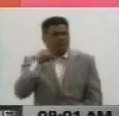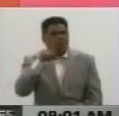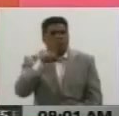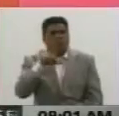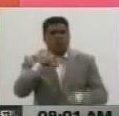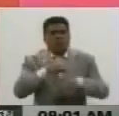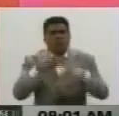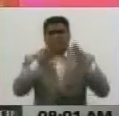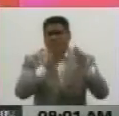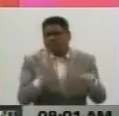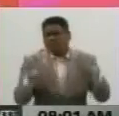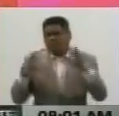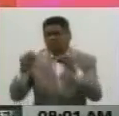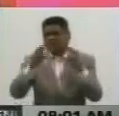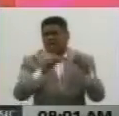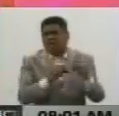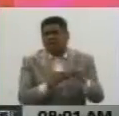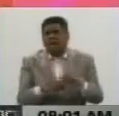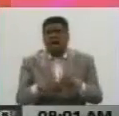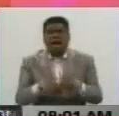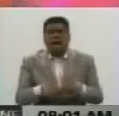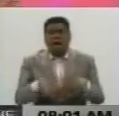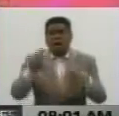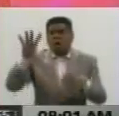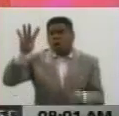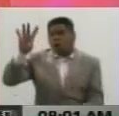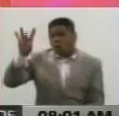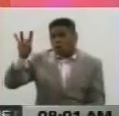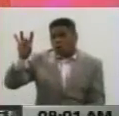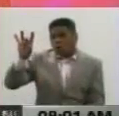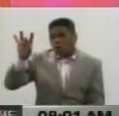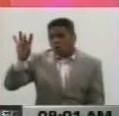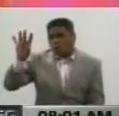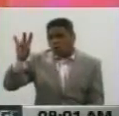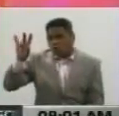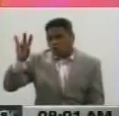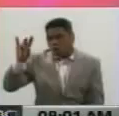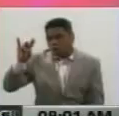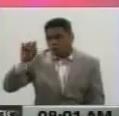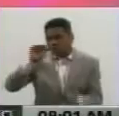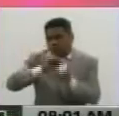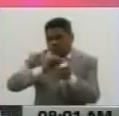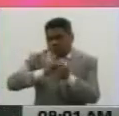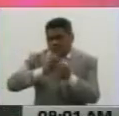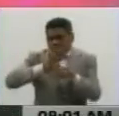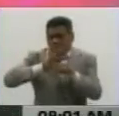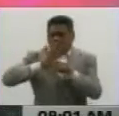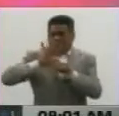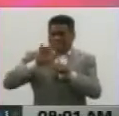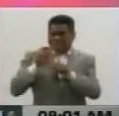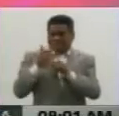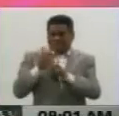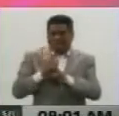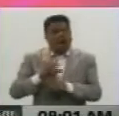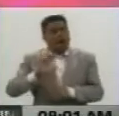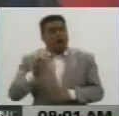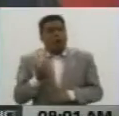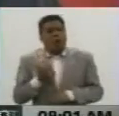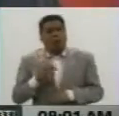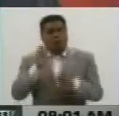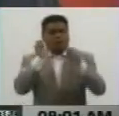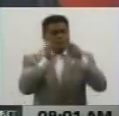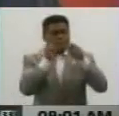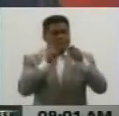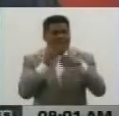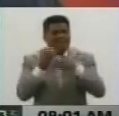habla de minería es oro y diamante, para la enorme mayoría, no solamente de pobladores en Venezuela, sino del mundo entero, pero ¿qué otros minerales importantes y estratégicos en